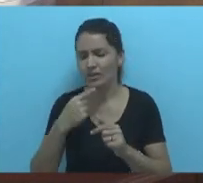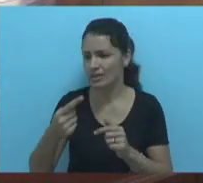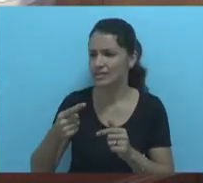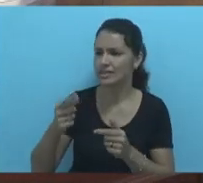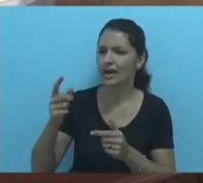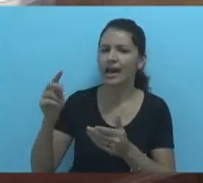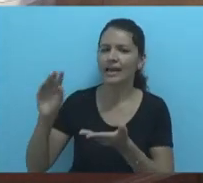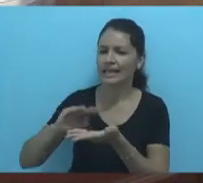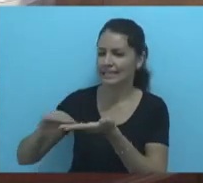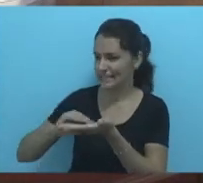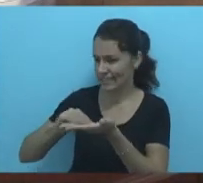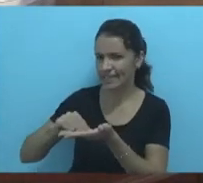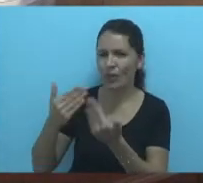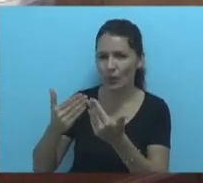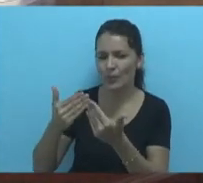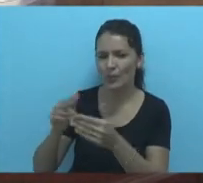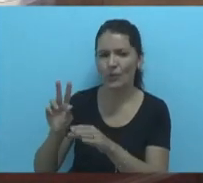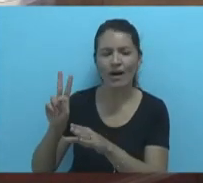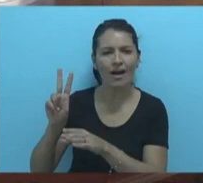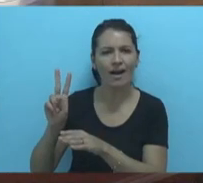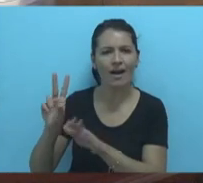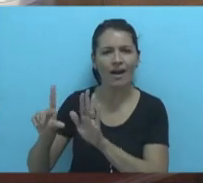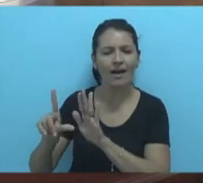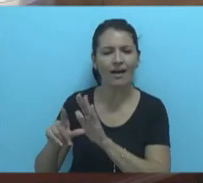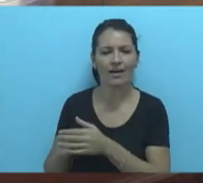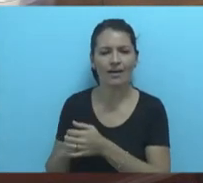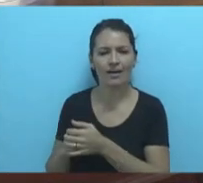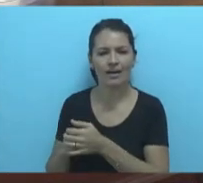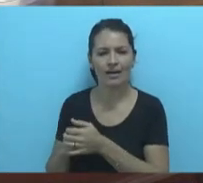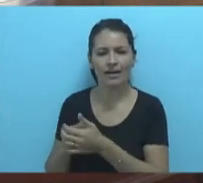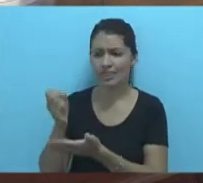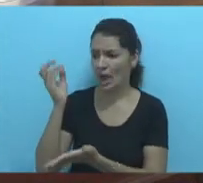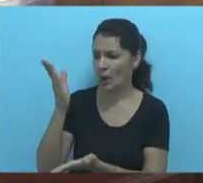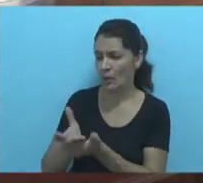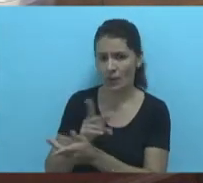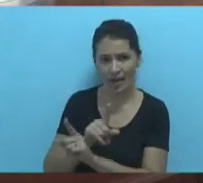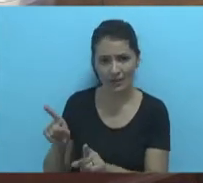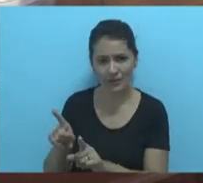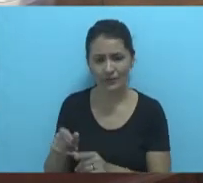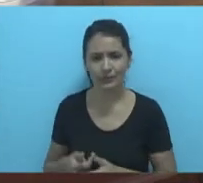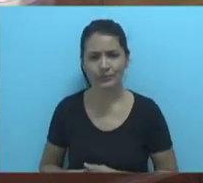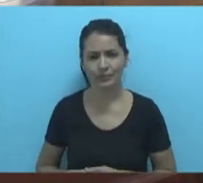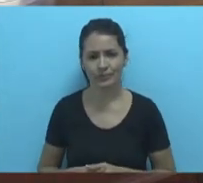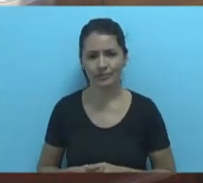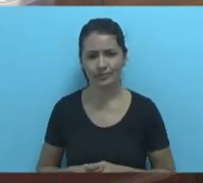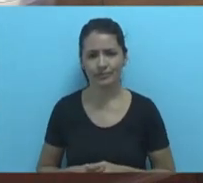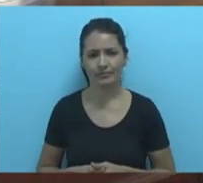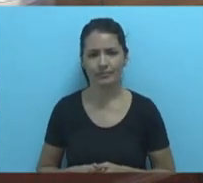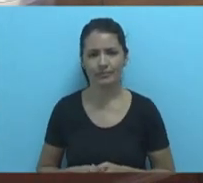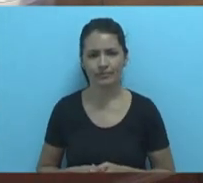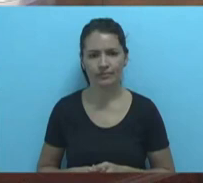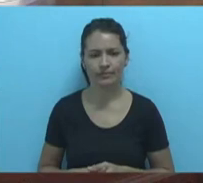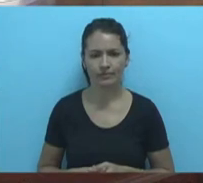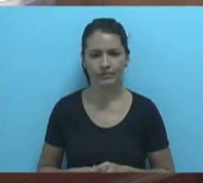grave desequilibrio entre las inmunidades previstas para los legisladores y la posibilidad real de avanzar en investigaciones